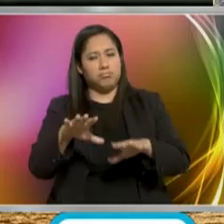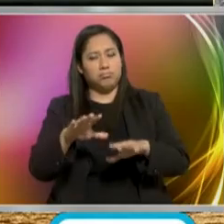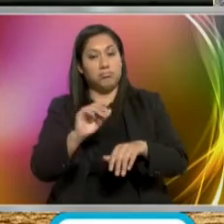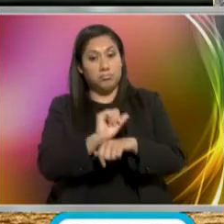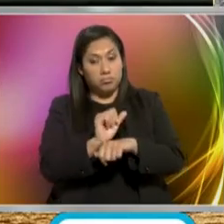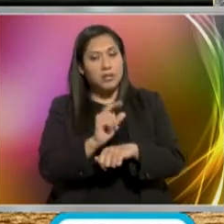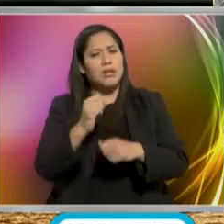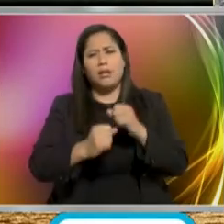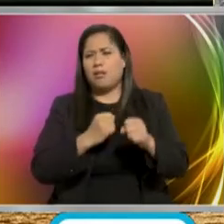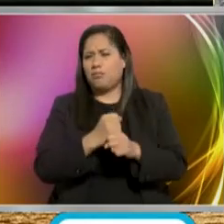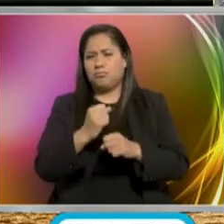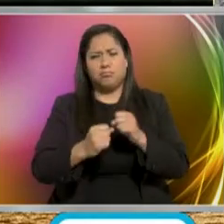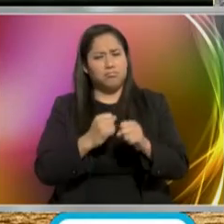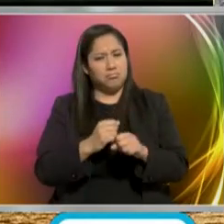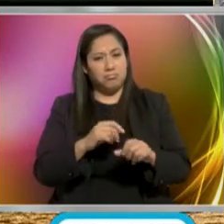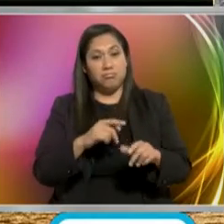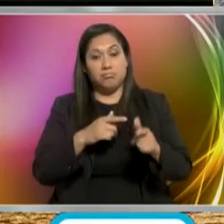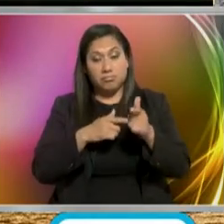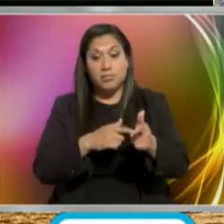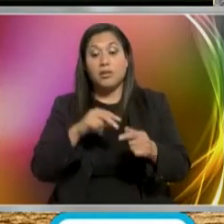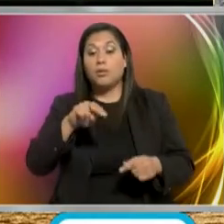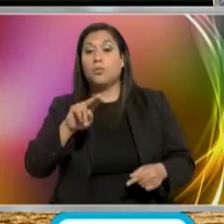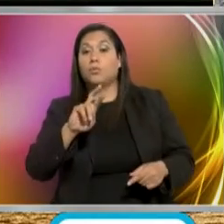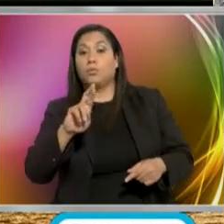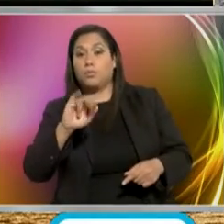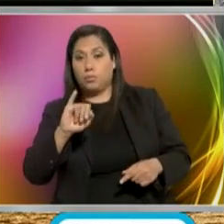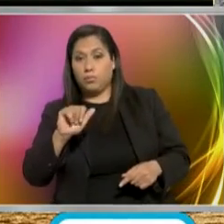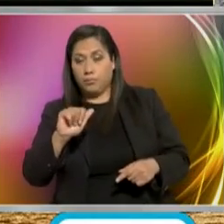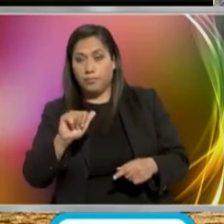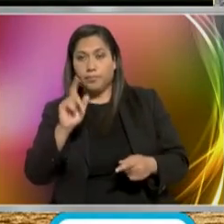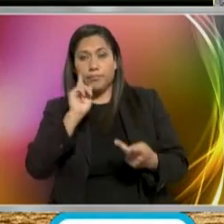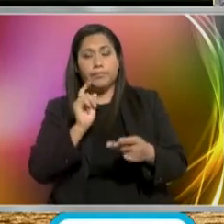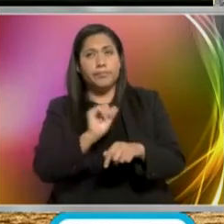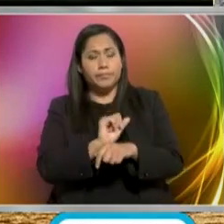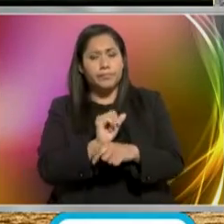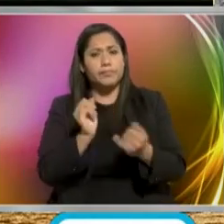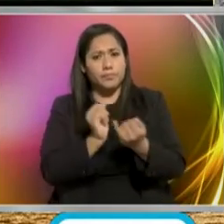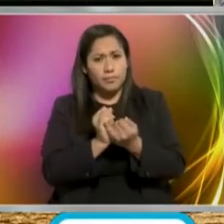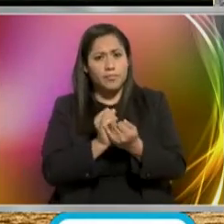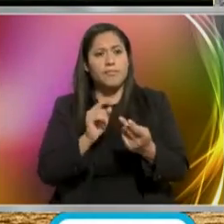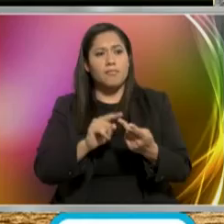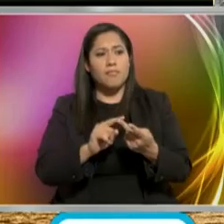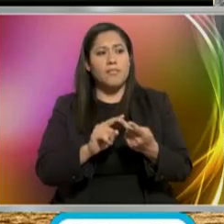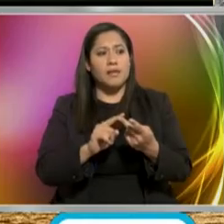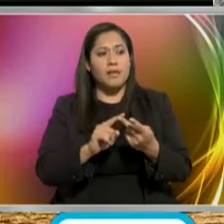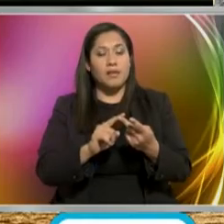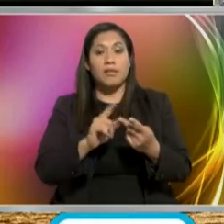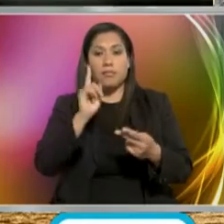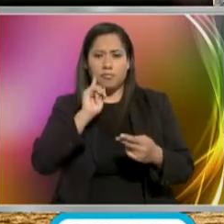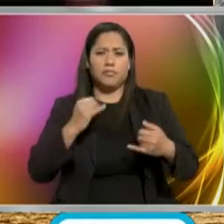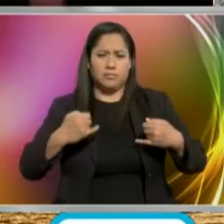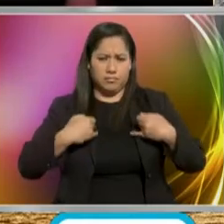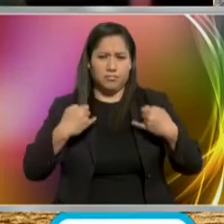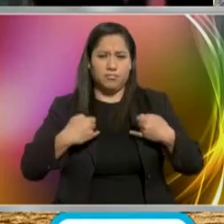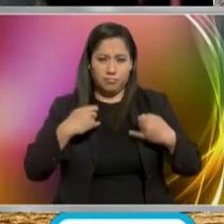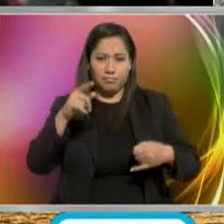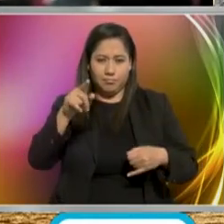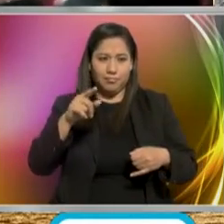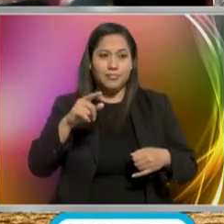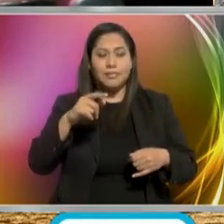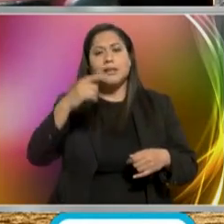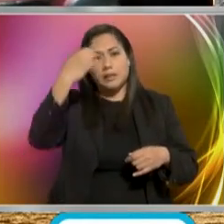tiene muchísimos años. Está Nuria también, que es una actriz que Nuria Blanco. a pesar de su juventud también ya